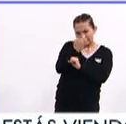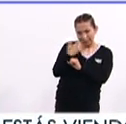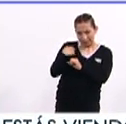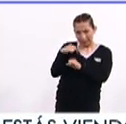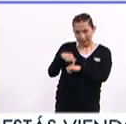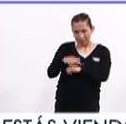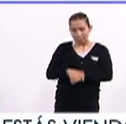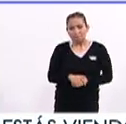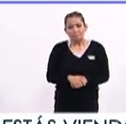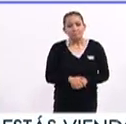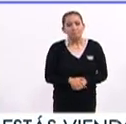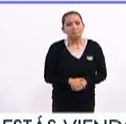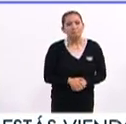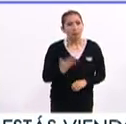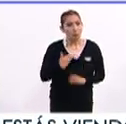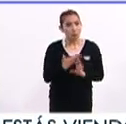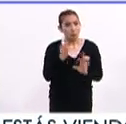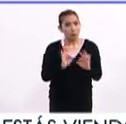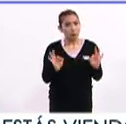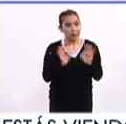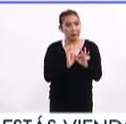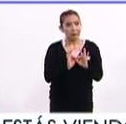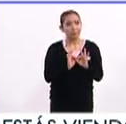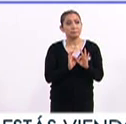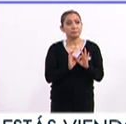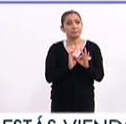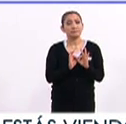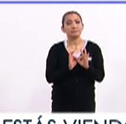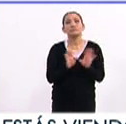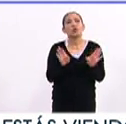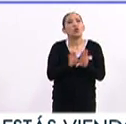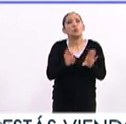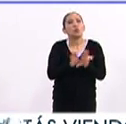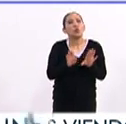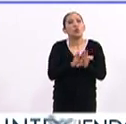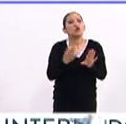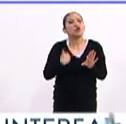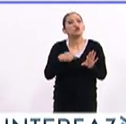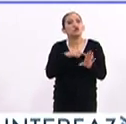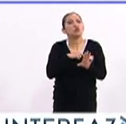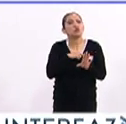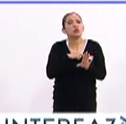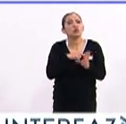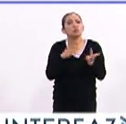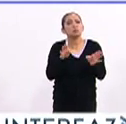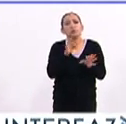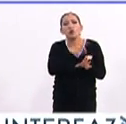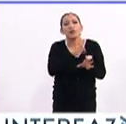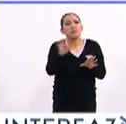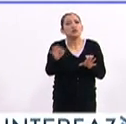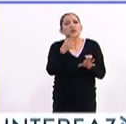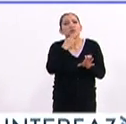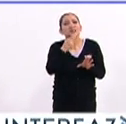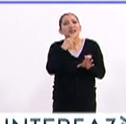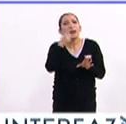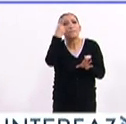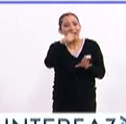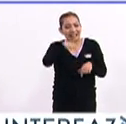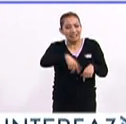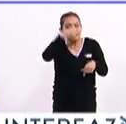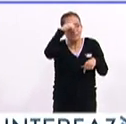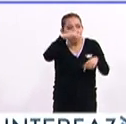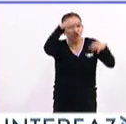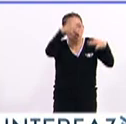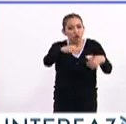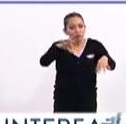del programa, es muy relevante. ¿Cómo podemos de alguna forma aplicar esto a la realidad